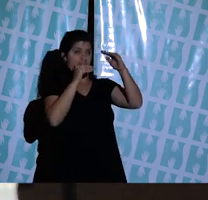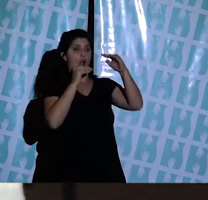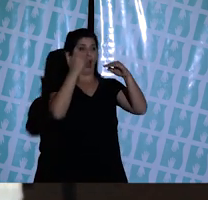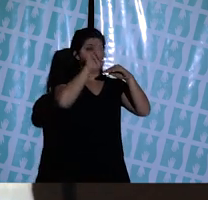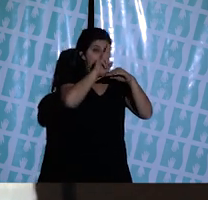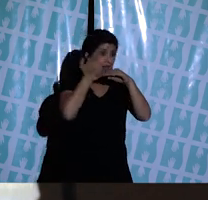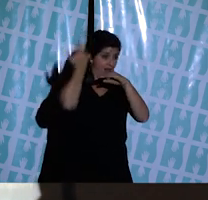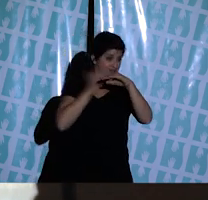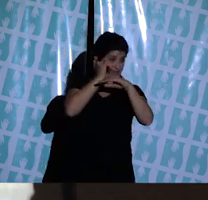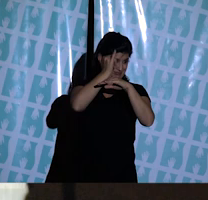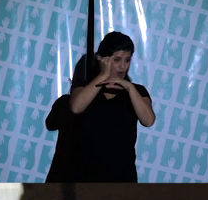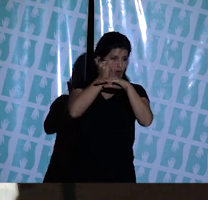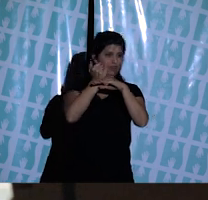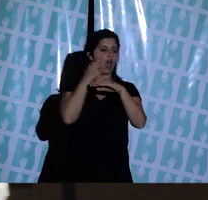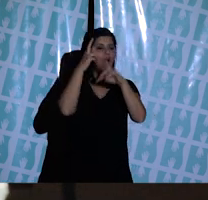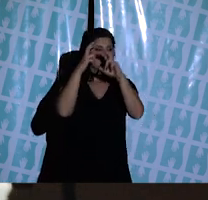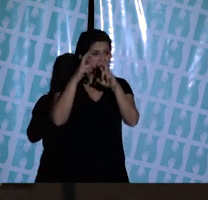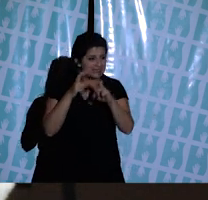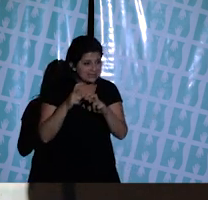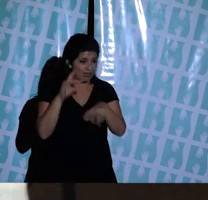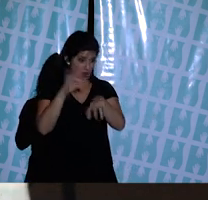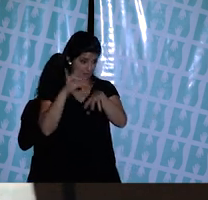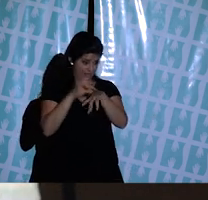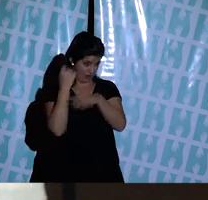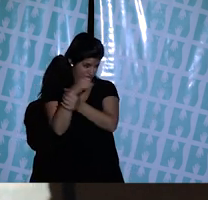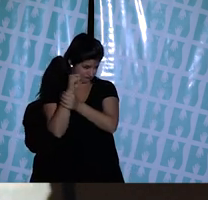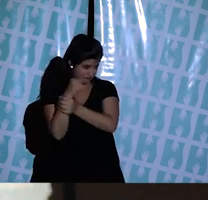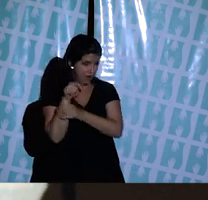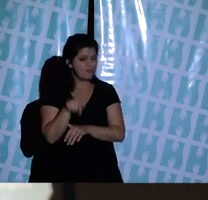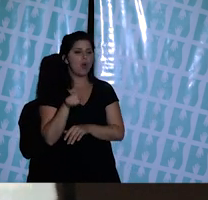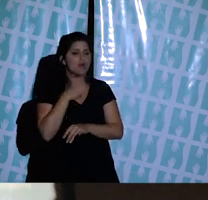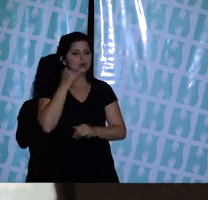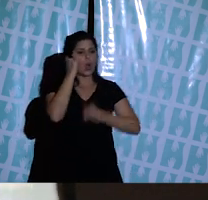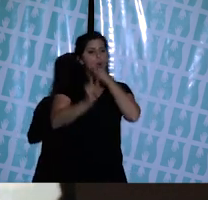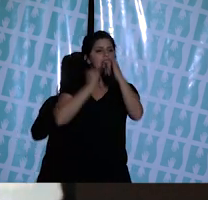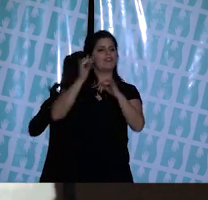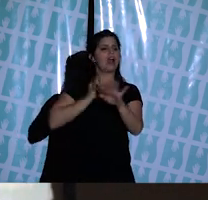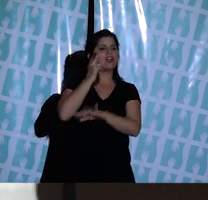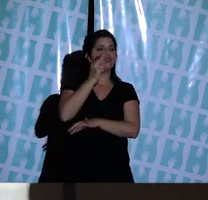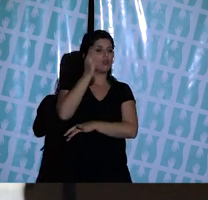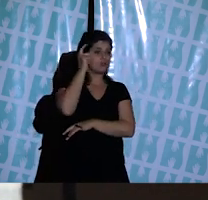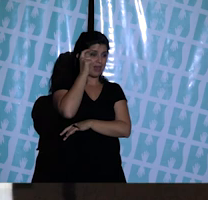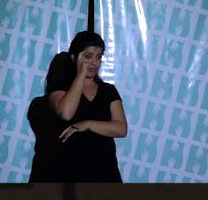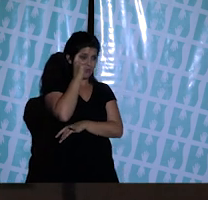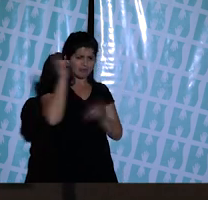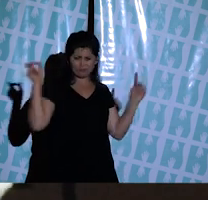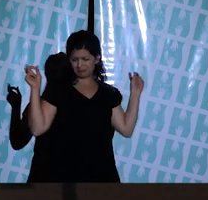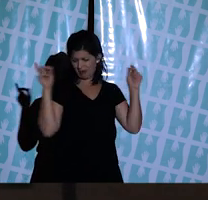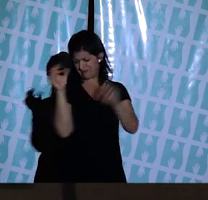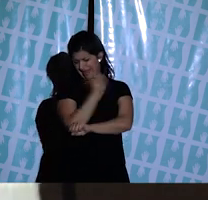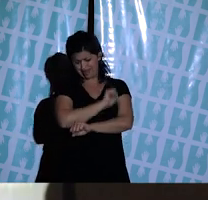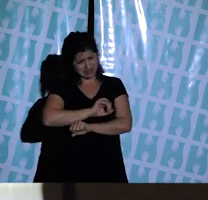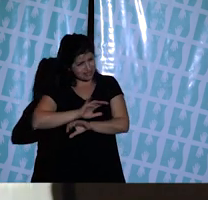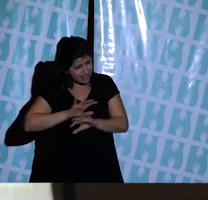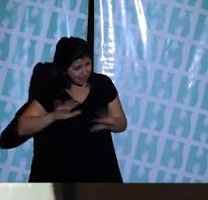un investigador básico, y que nos contaba que en el 2010 tuvieron un grave problema, así como